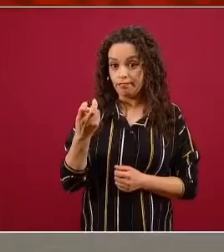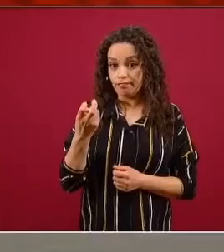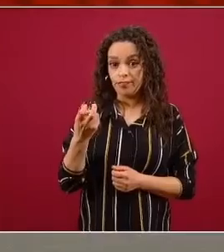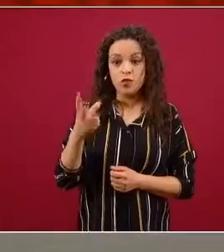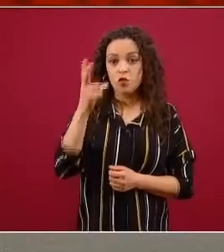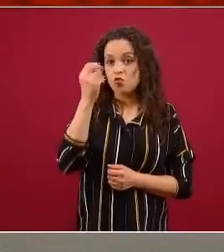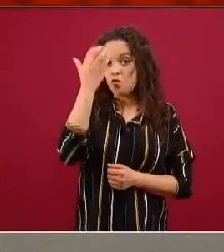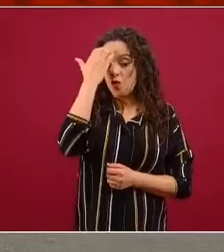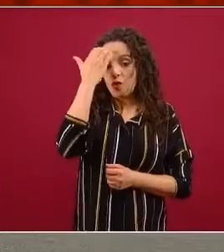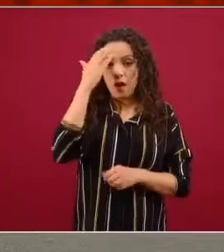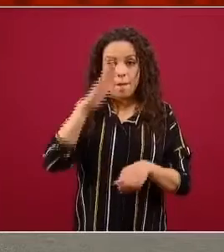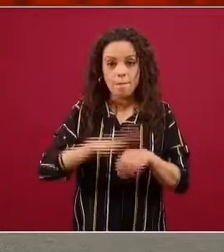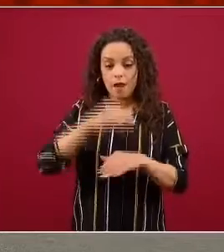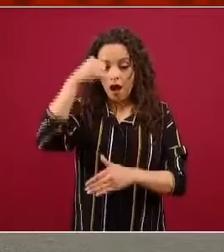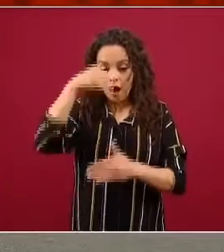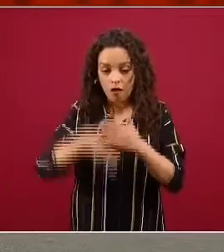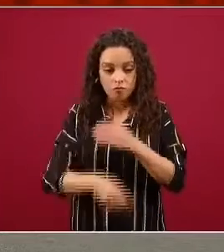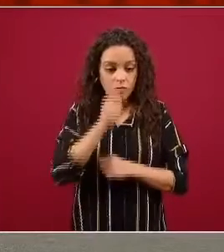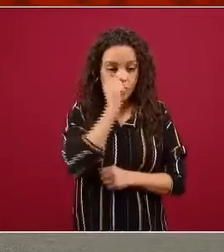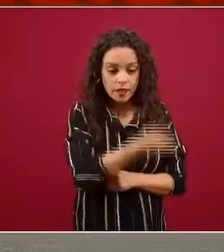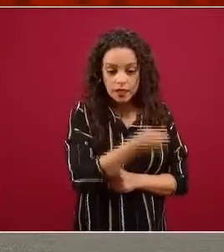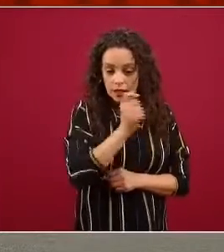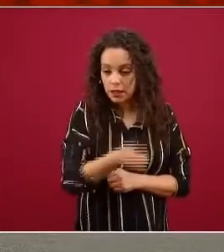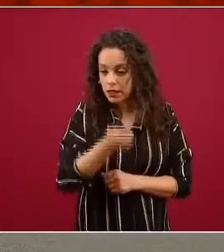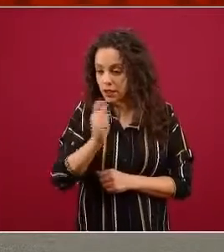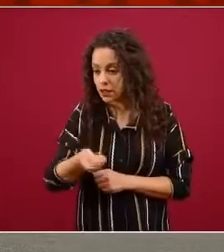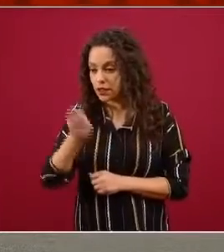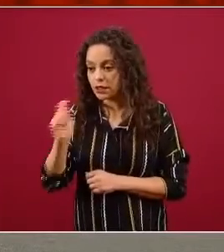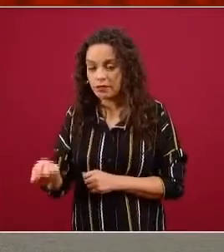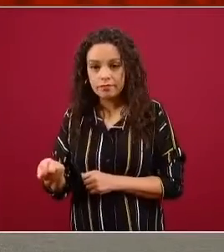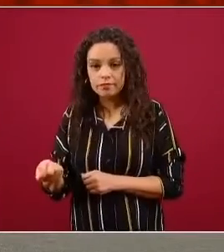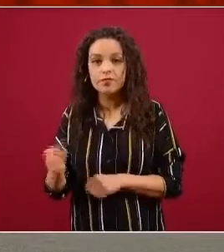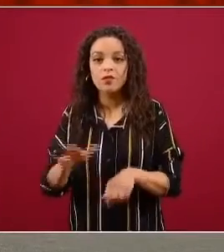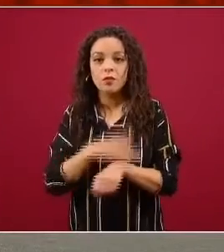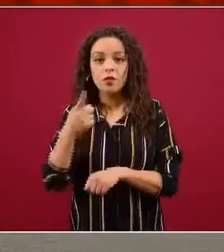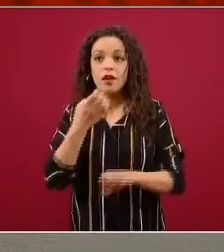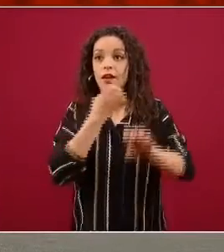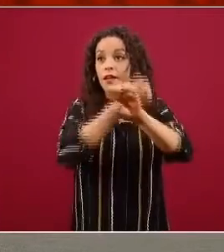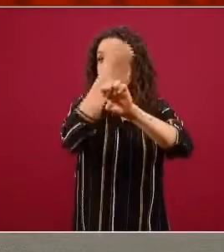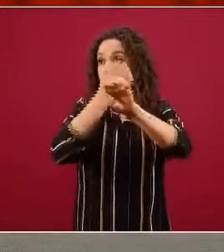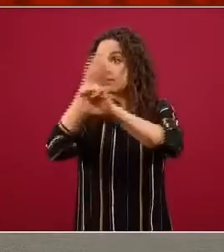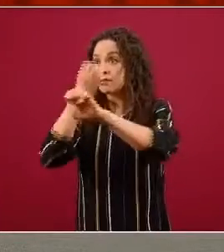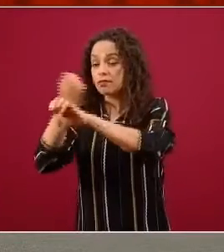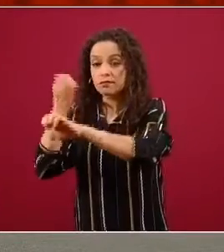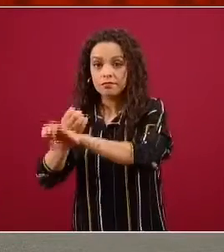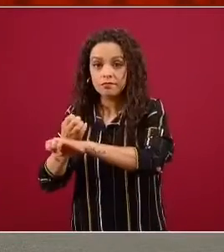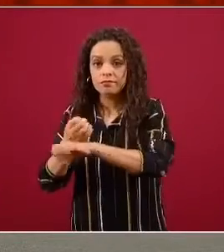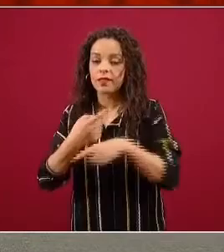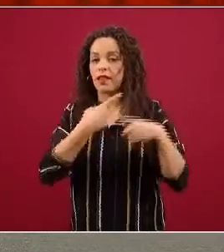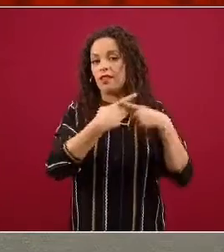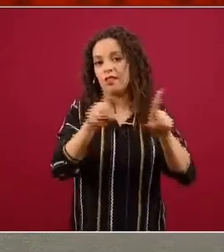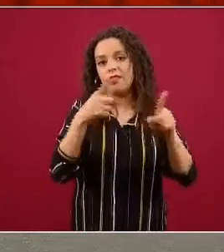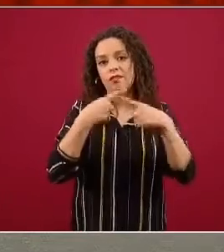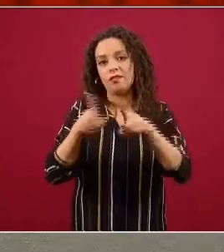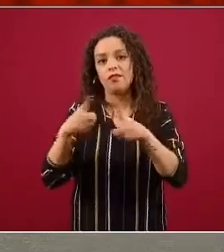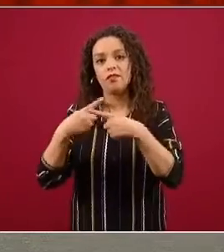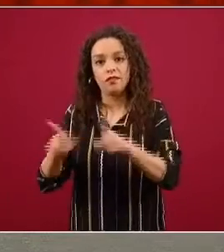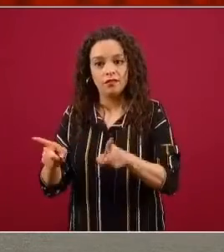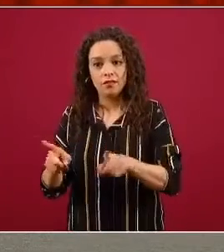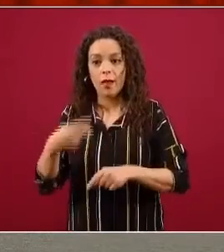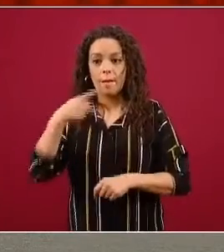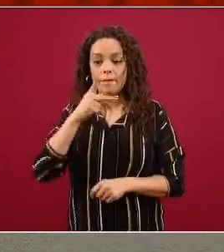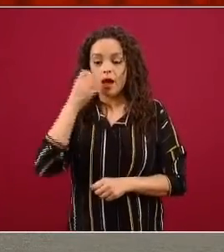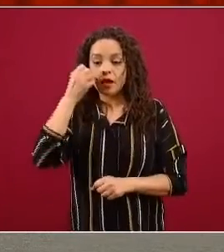detalle cada uno de ellos, en la medida en que no todos los estados tienen por qué presentarlo a la